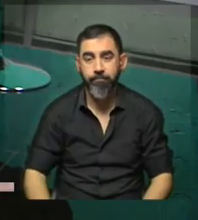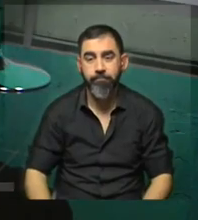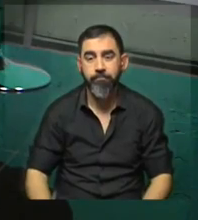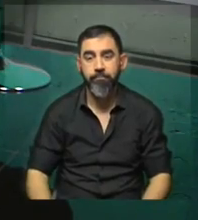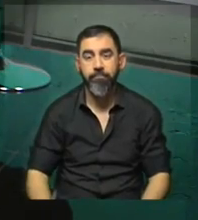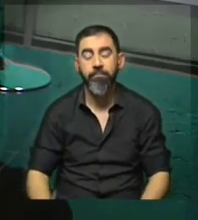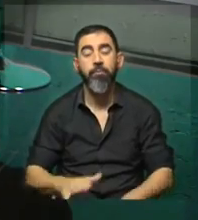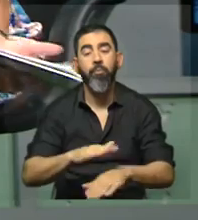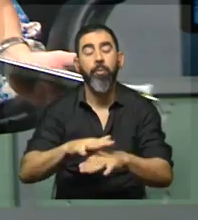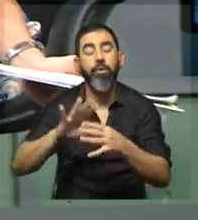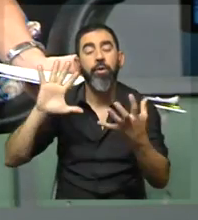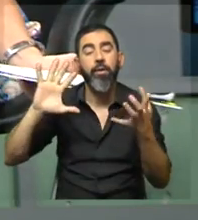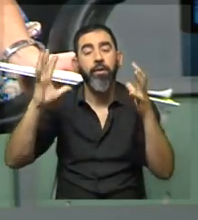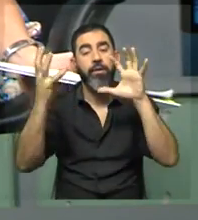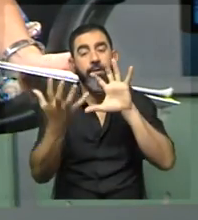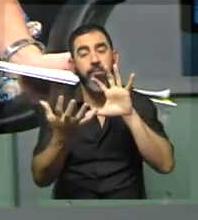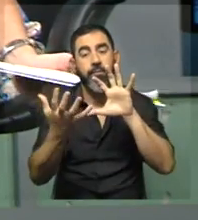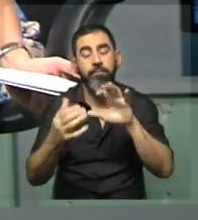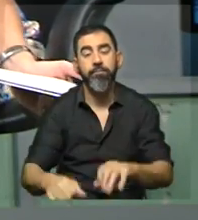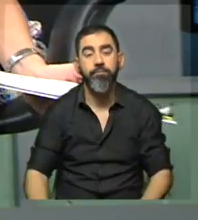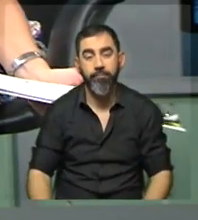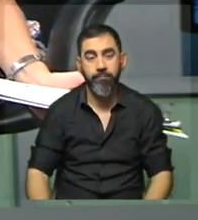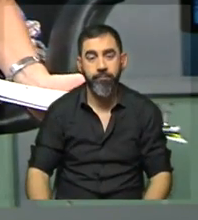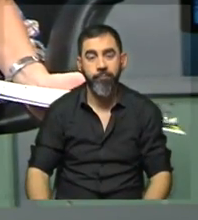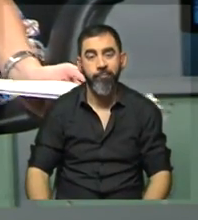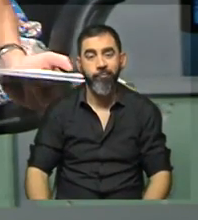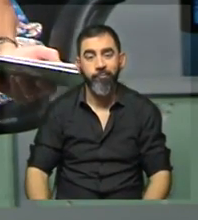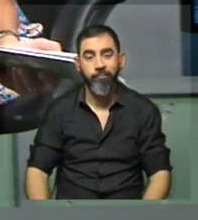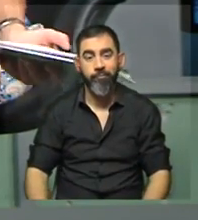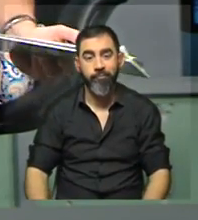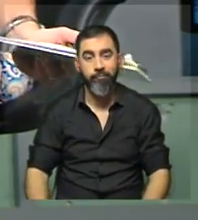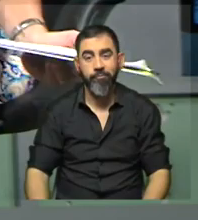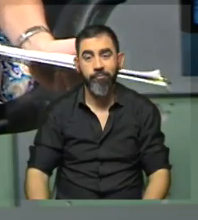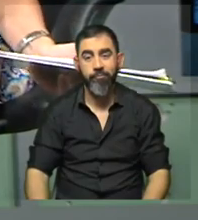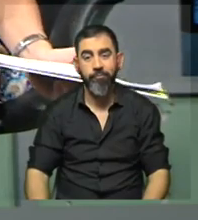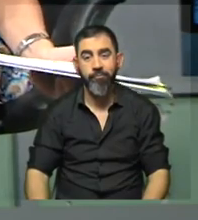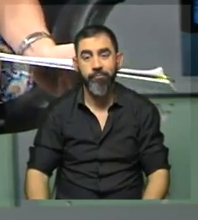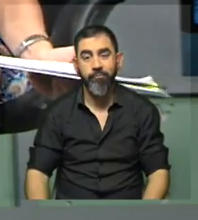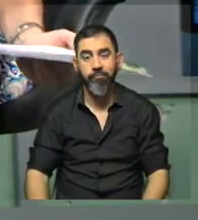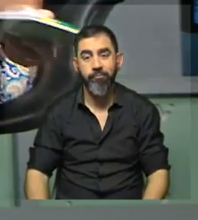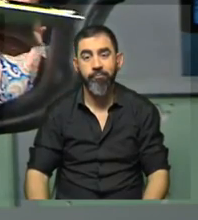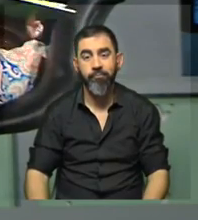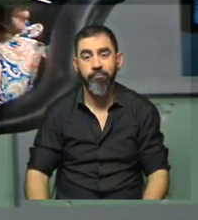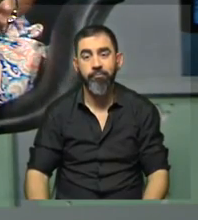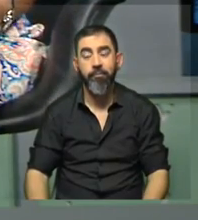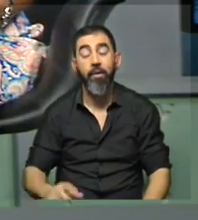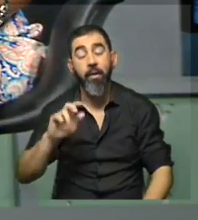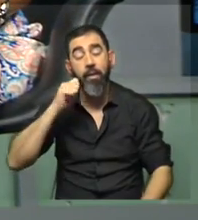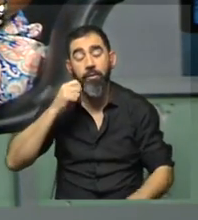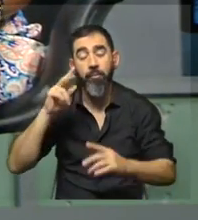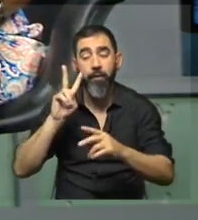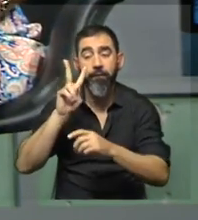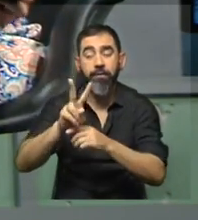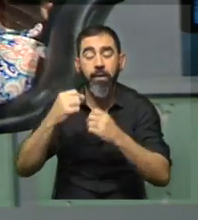tiempo de hablar del tiempo. Eso define una persona feliz. Me encantó. Es tiempo también, de hablar, ¿no?, del tiempo. No. Bien. Sí, porque para ir un ensayo está divino. Sigue estando fría